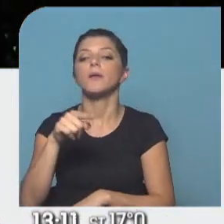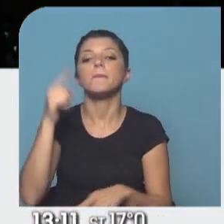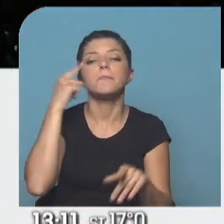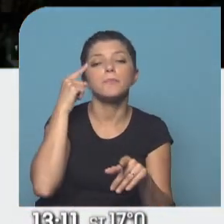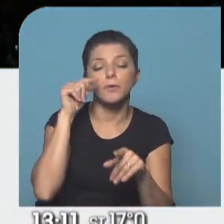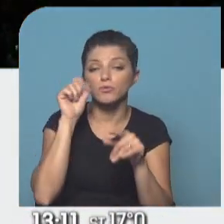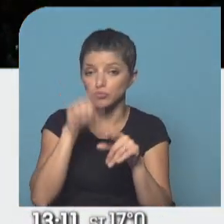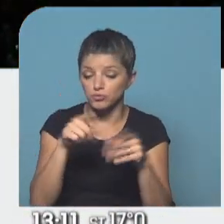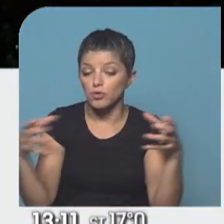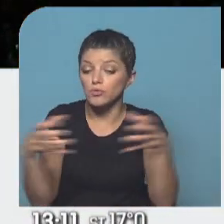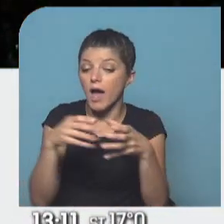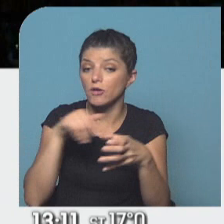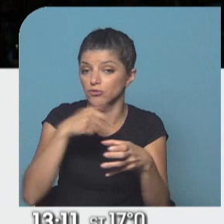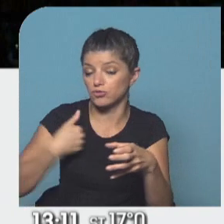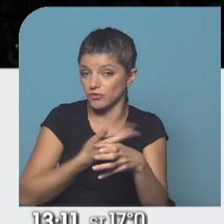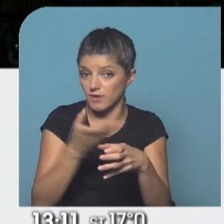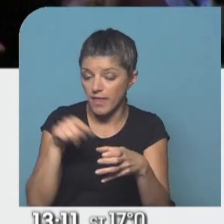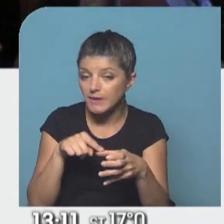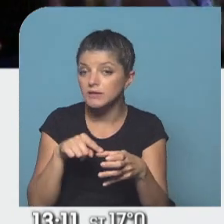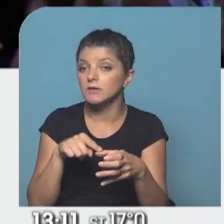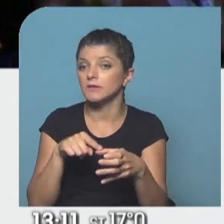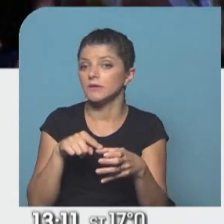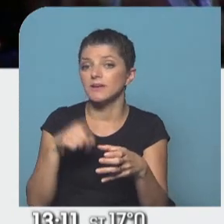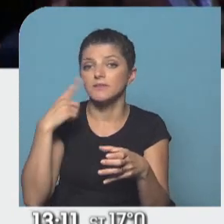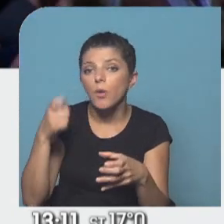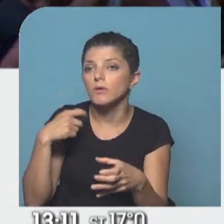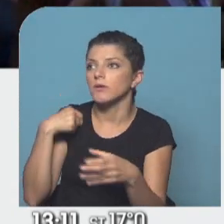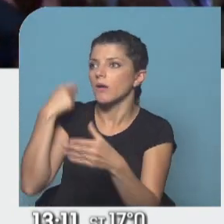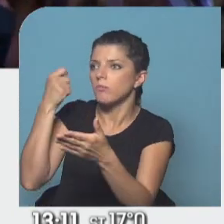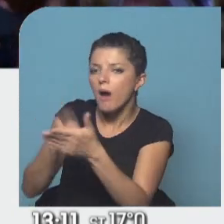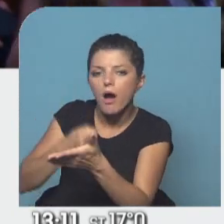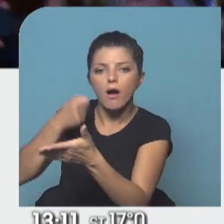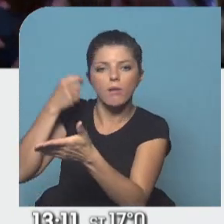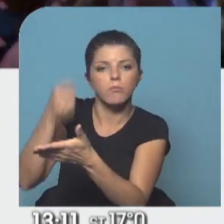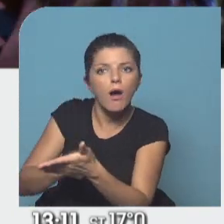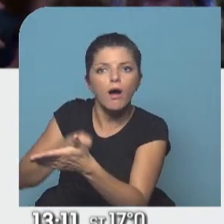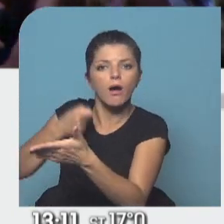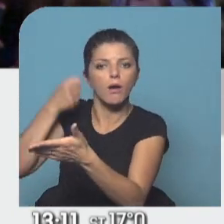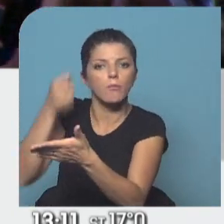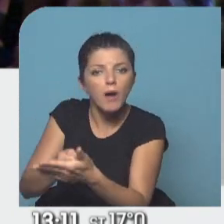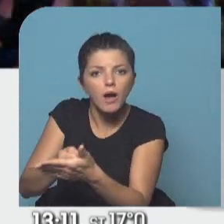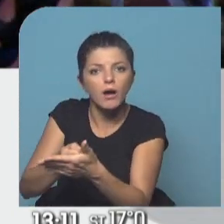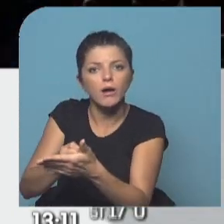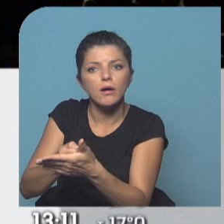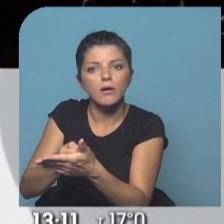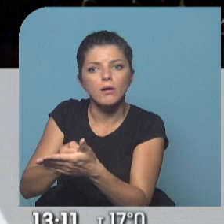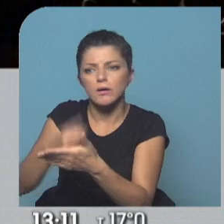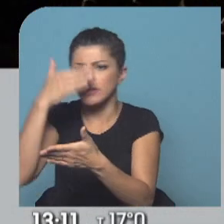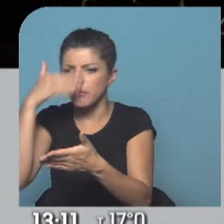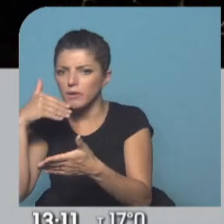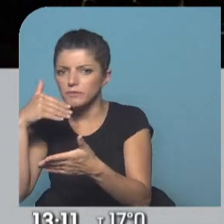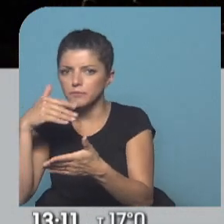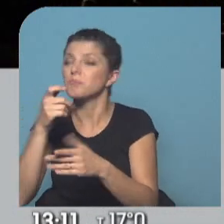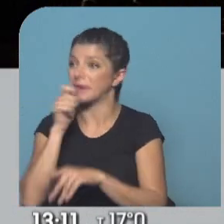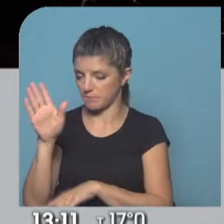desde un colectivo que ve que aporta tanto y que hacen más rutas. La diferencia